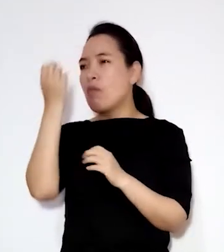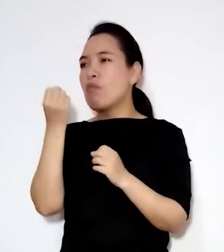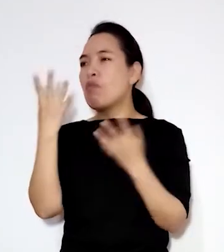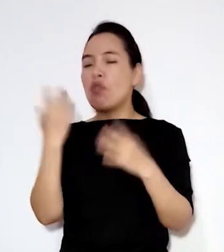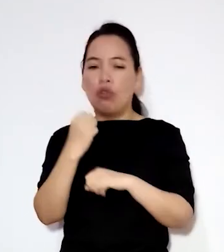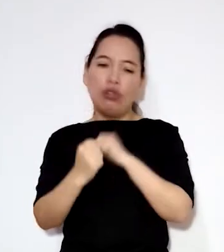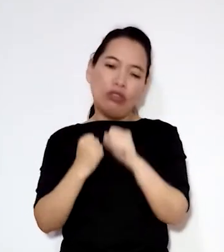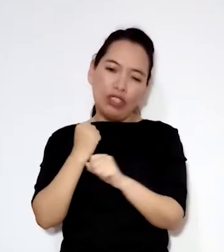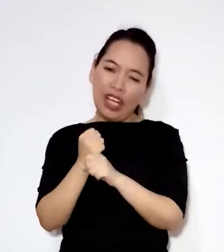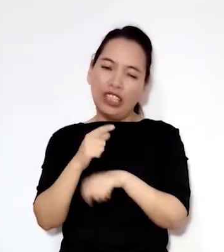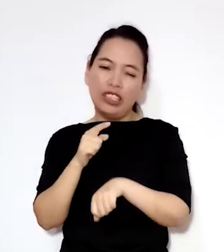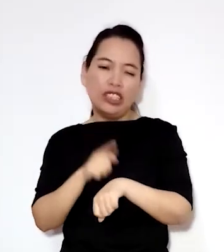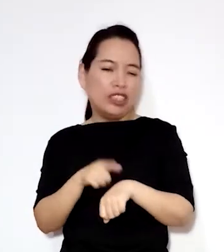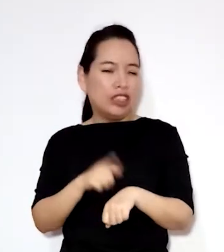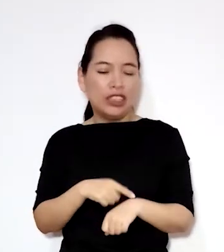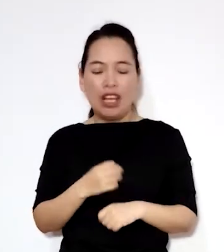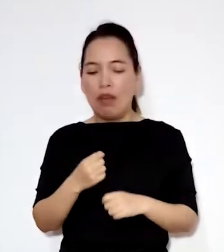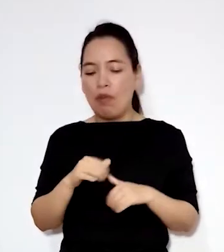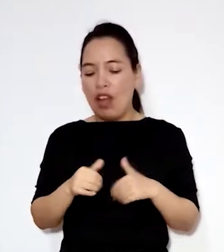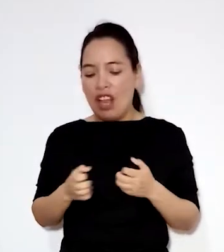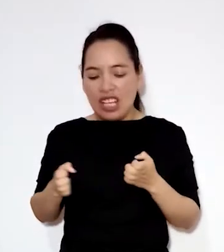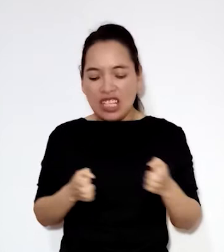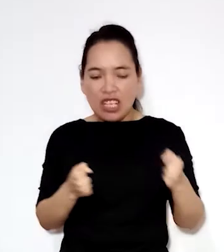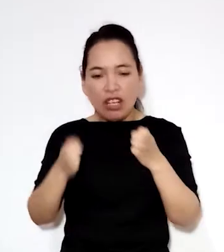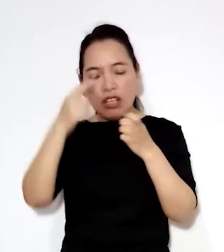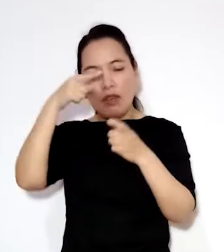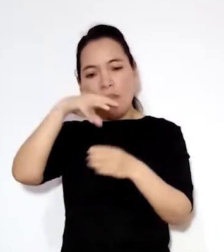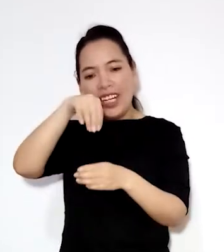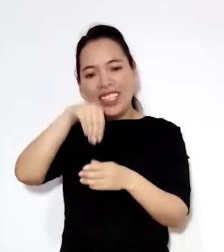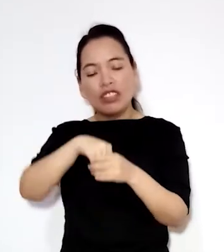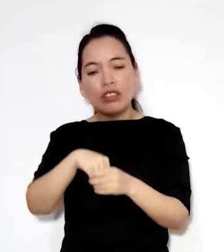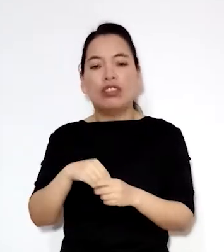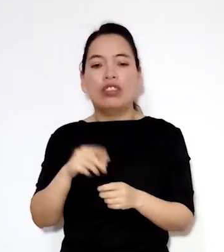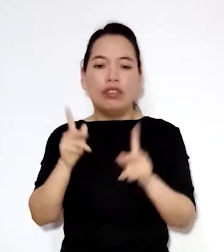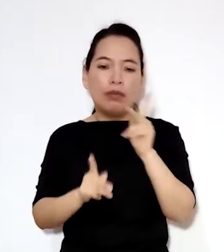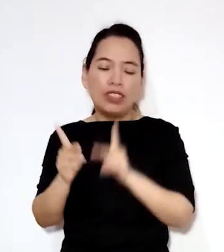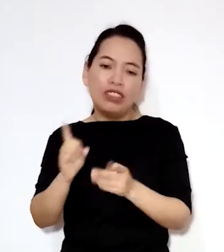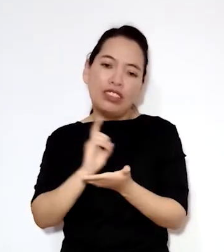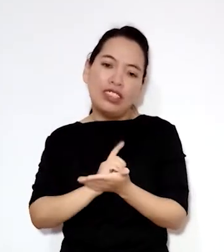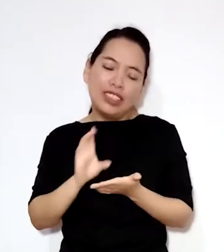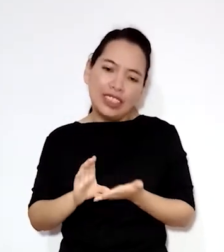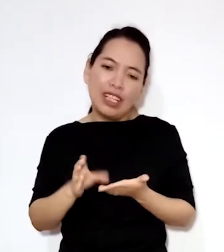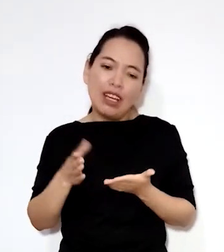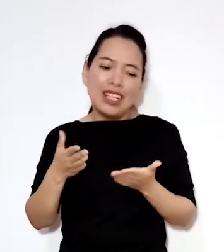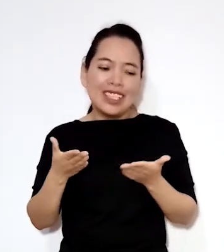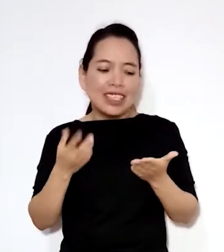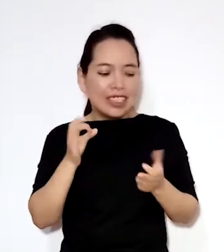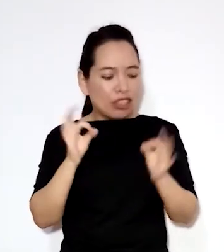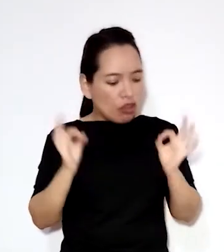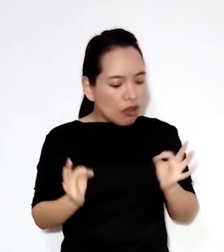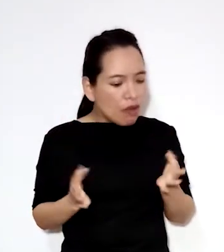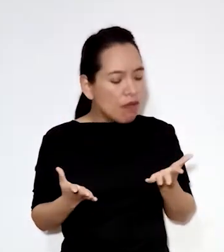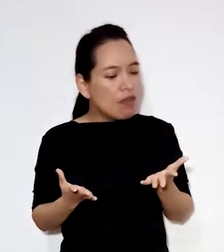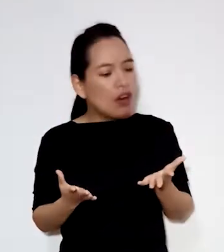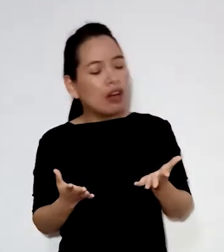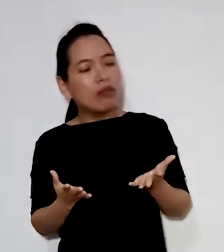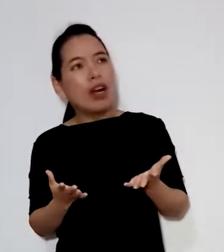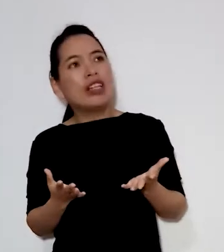llamo bastante radical. Y ahí siempre me gusta hacer hincapié